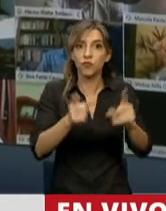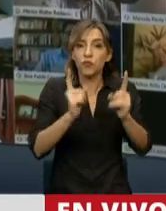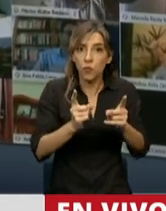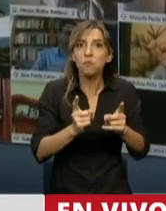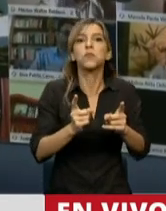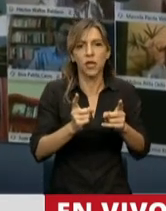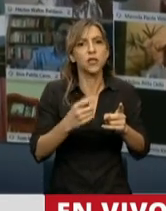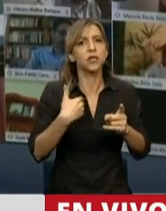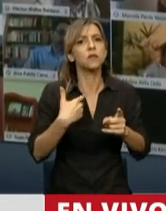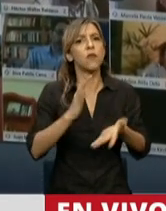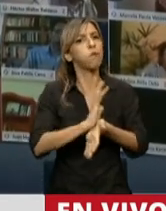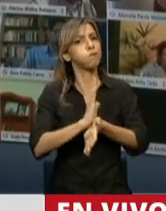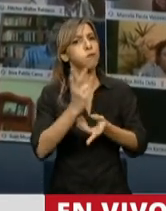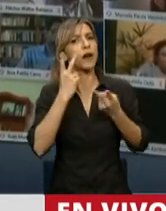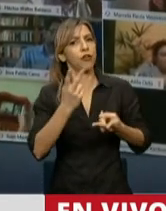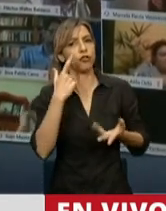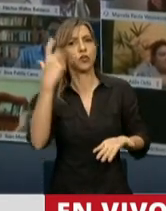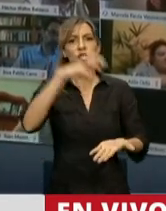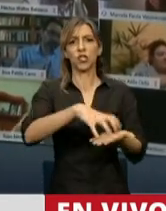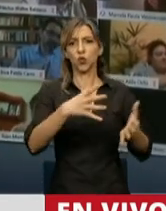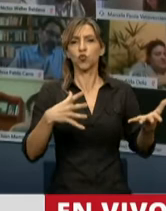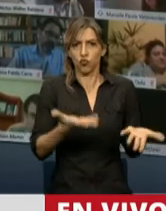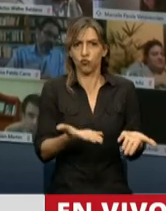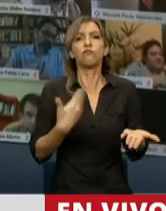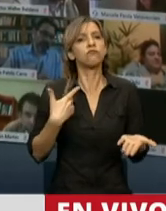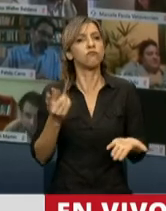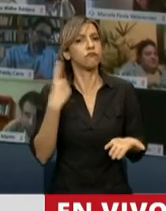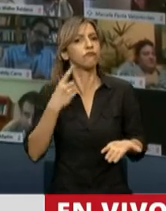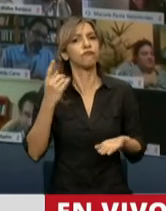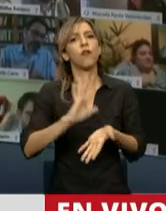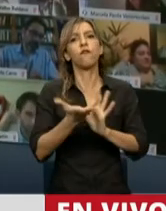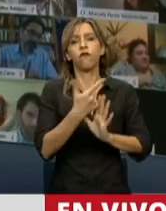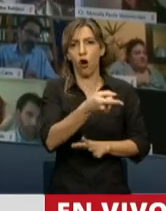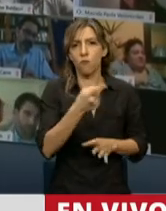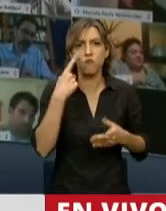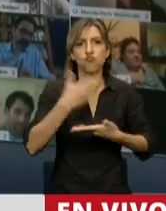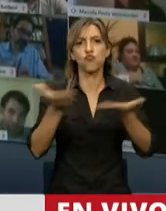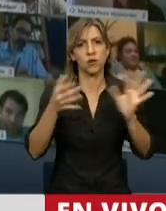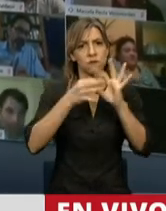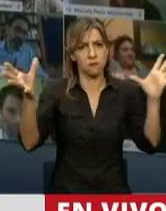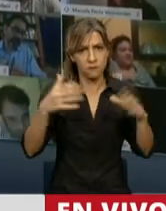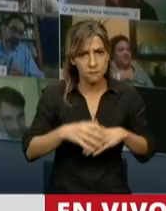calidad institucional, la representación efectiva, con una composición democrática y federal. Se crea el Comité Asesor